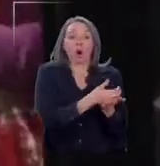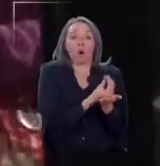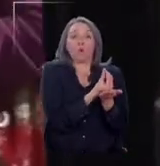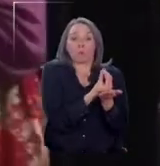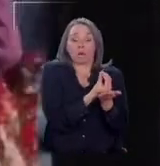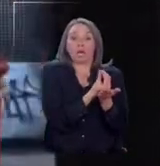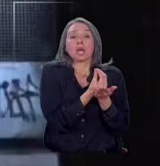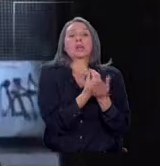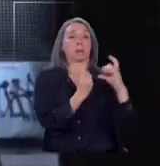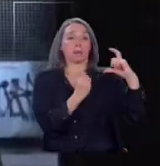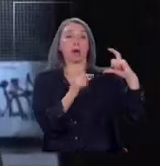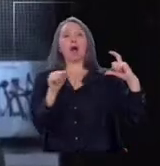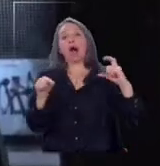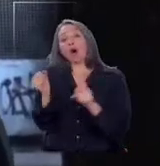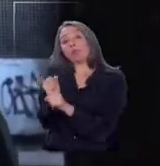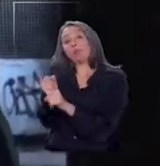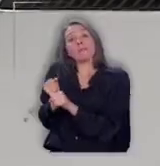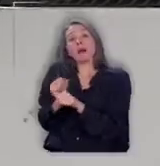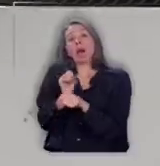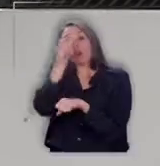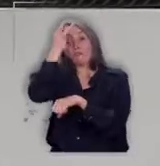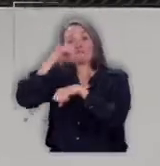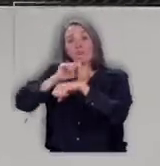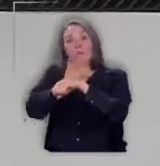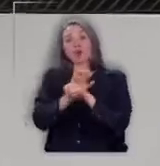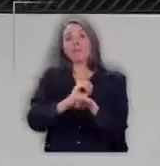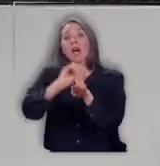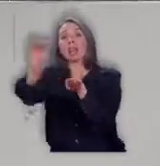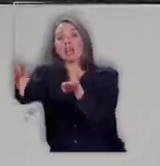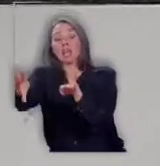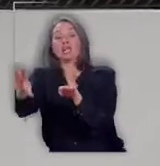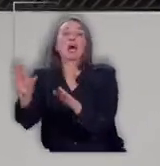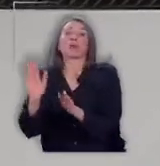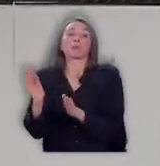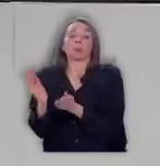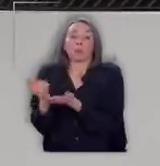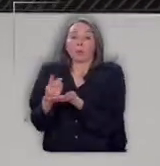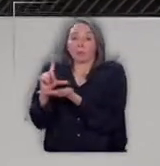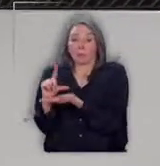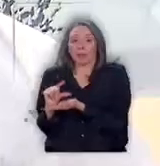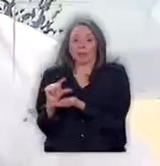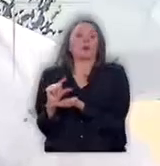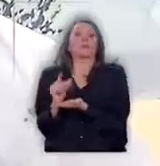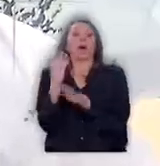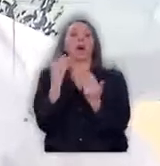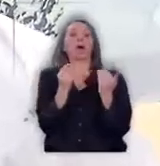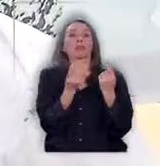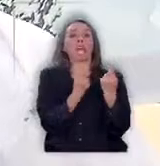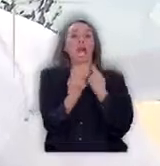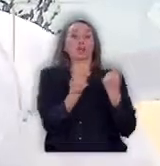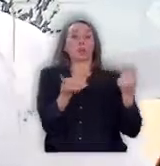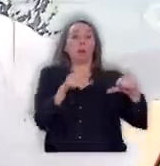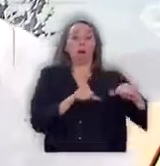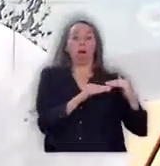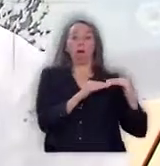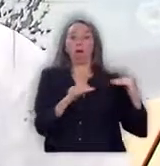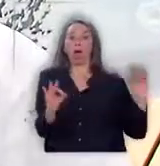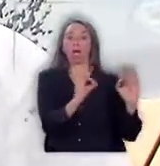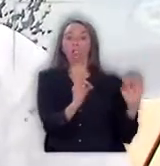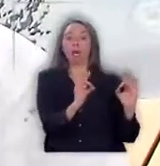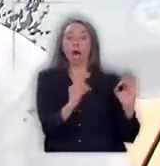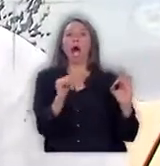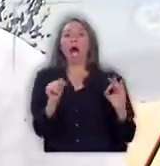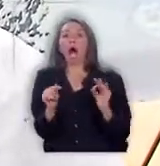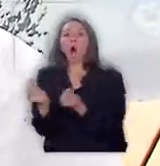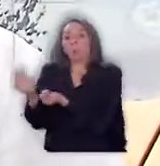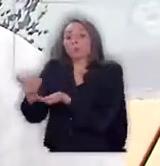pero sí me va a permitir tener ese esa estabilidad económica que hemos perdido durante tiempo y no caer en la indefensión absoluta